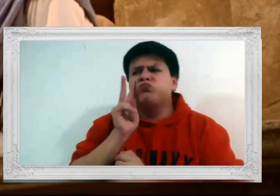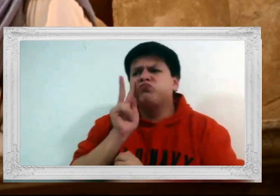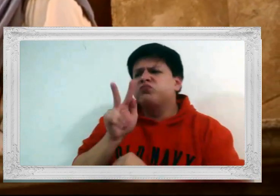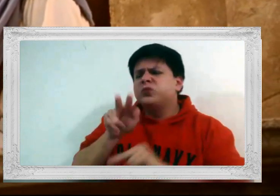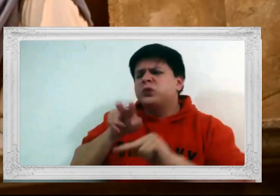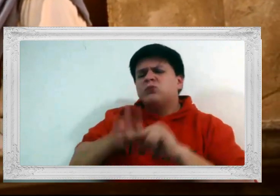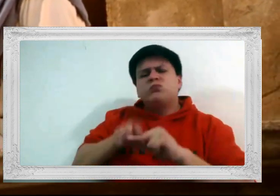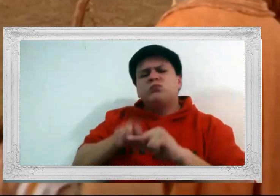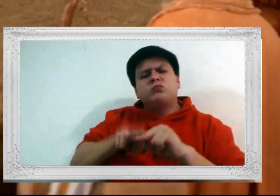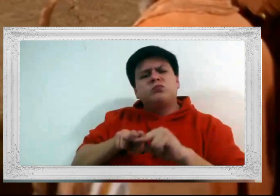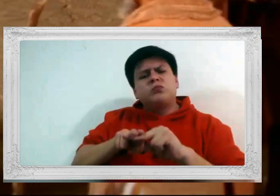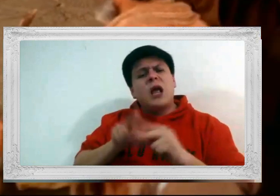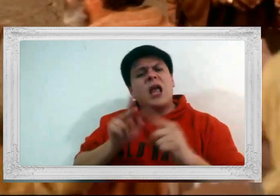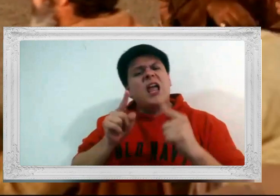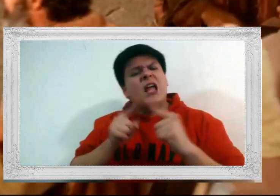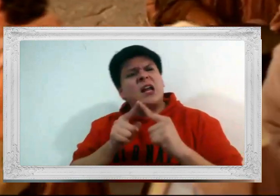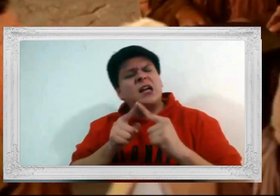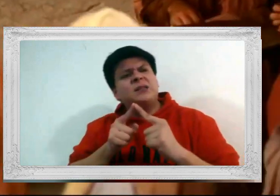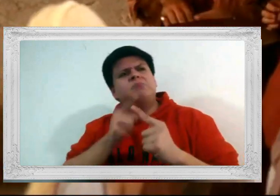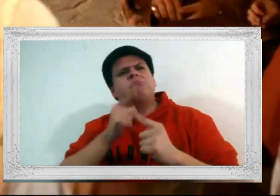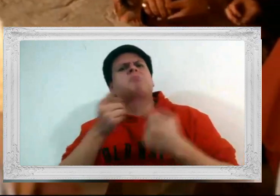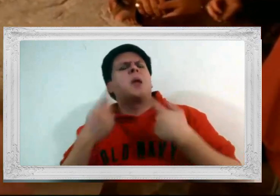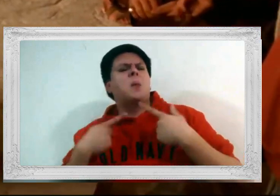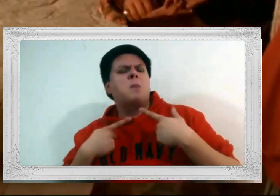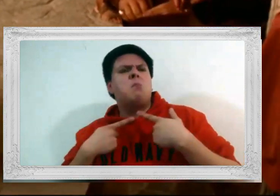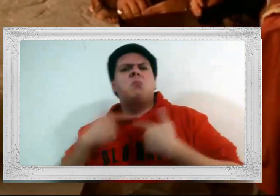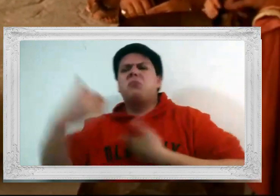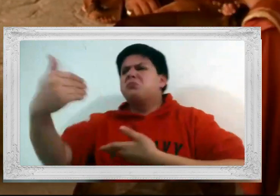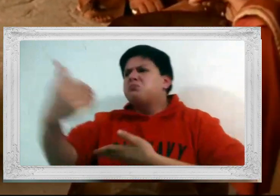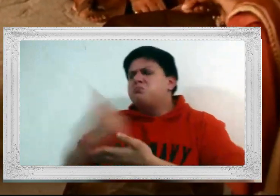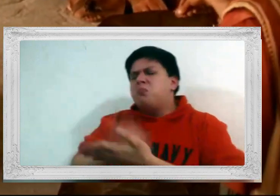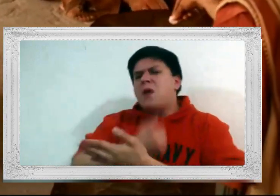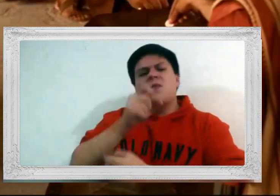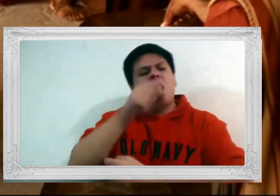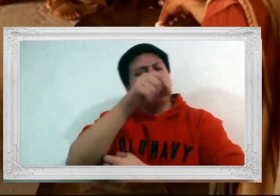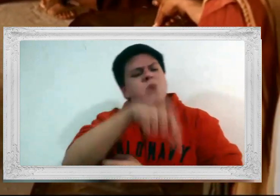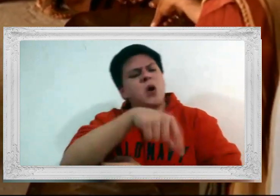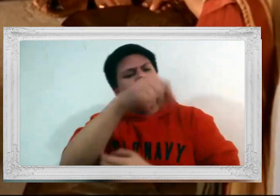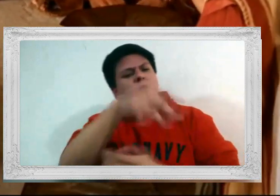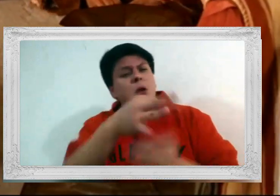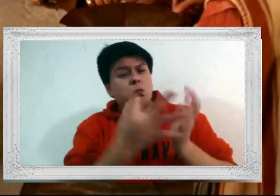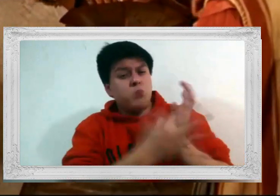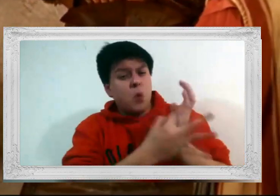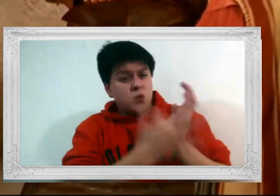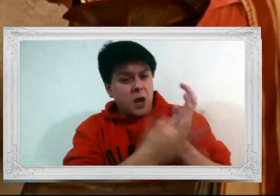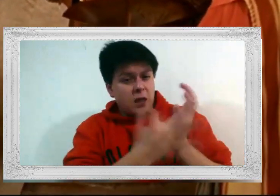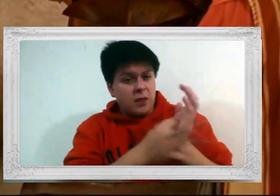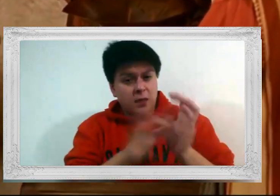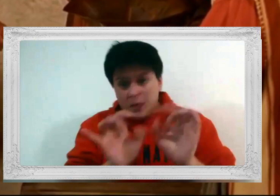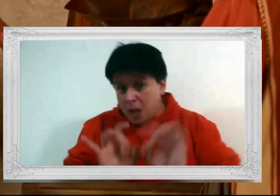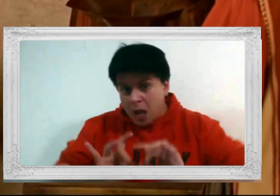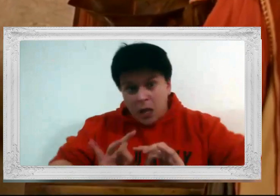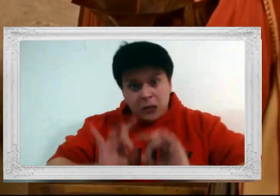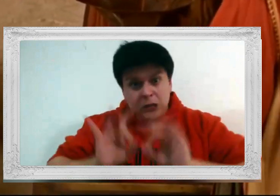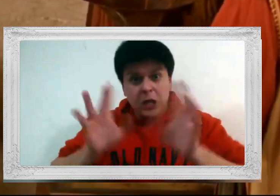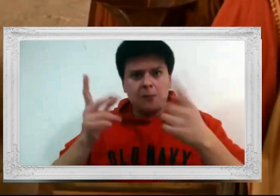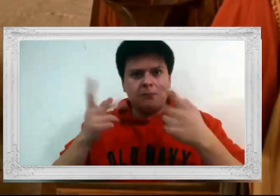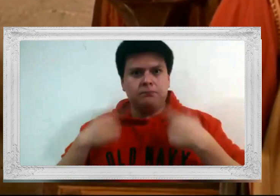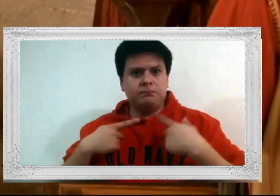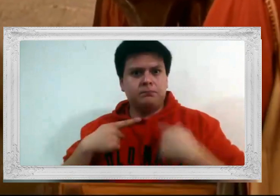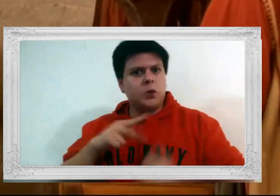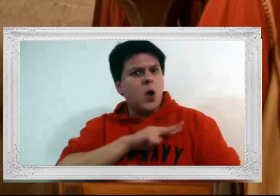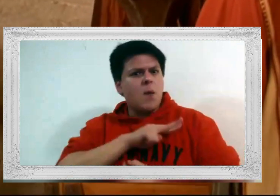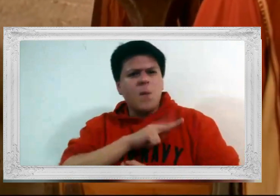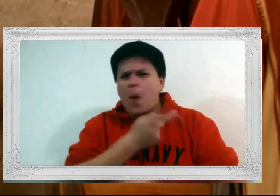monedas. Muchos ricos daban en abundancia. En esto se acercó una viuda pobre y echó 2 moneditas de